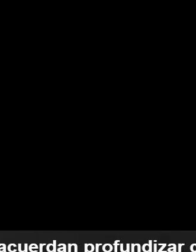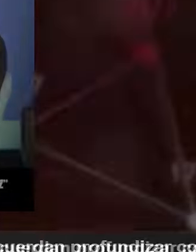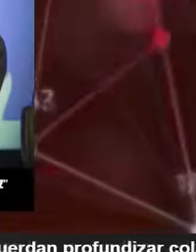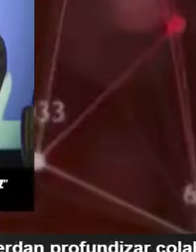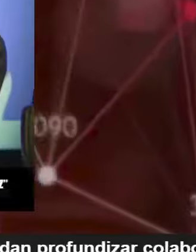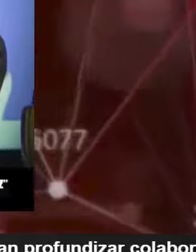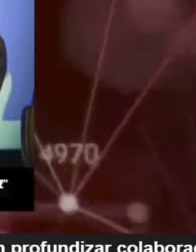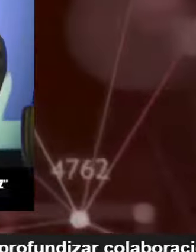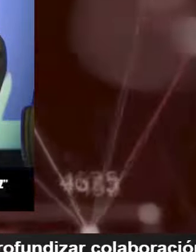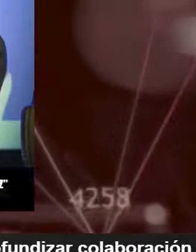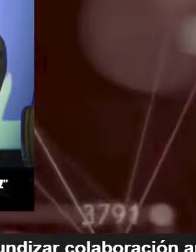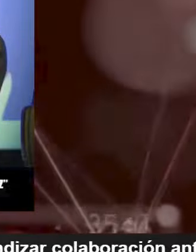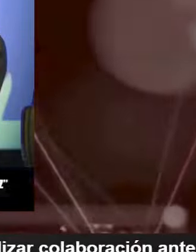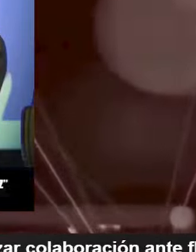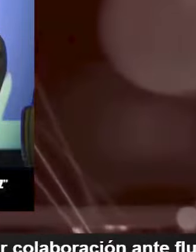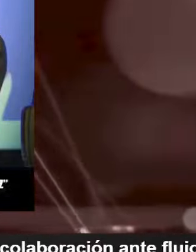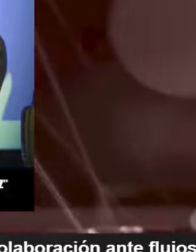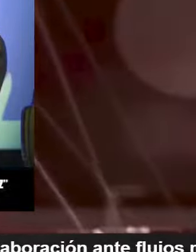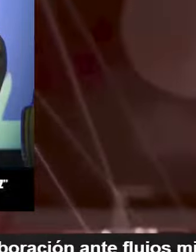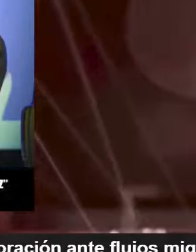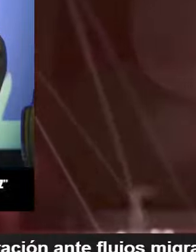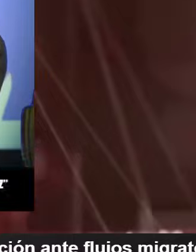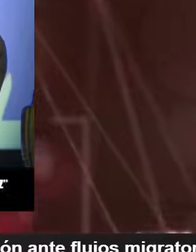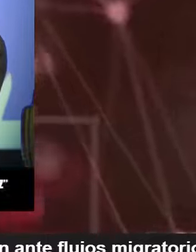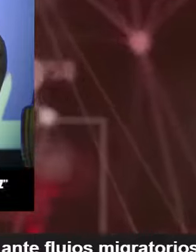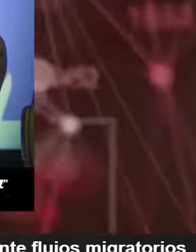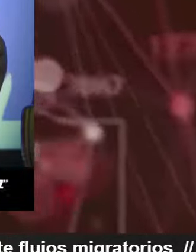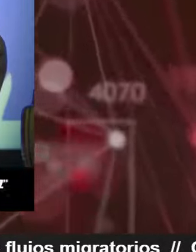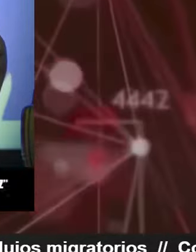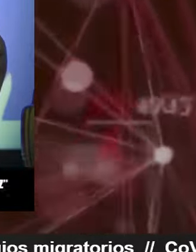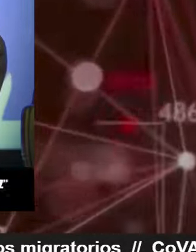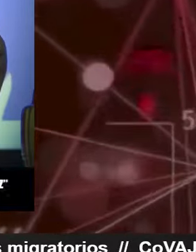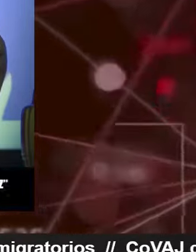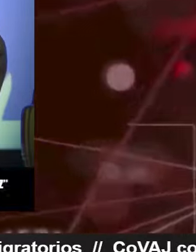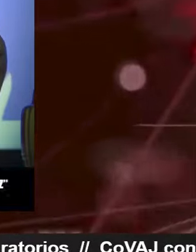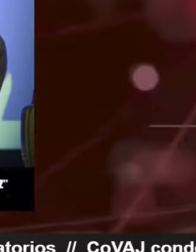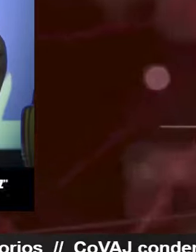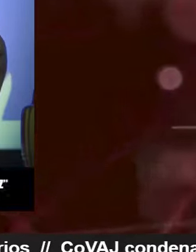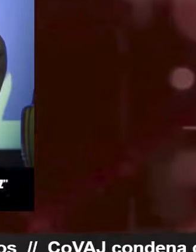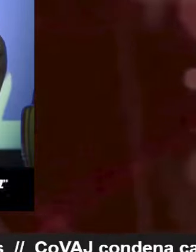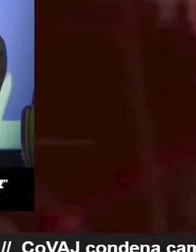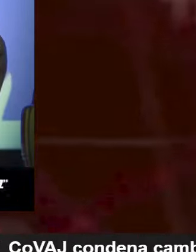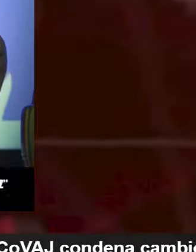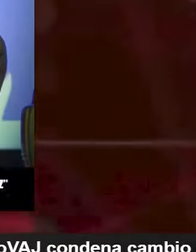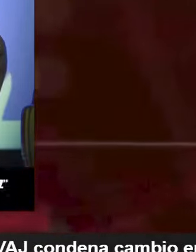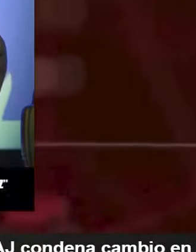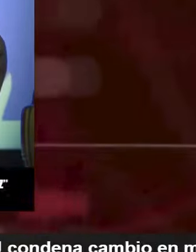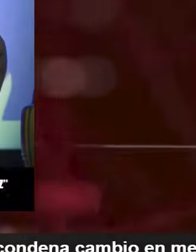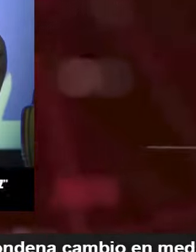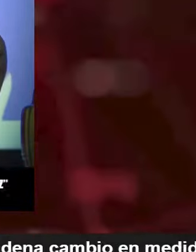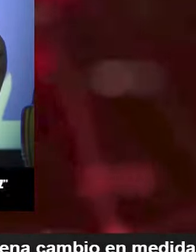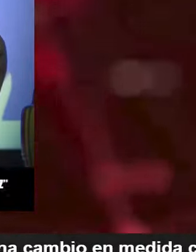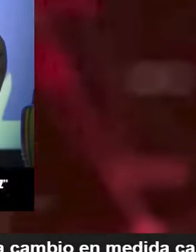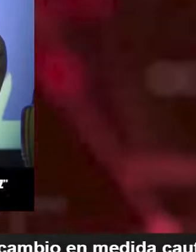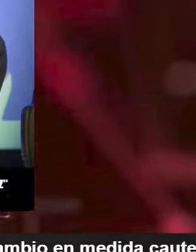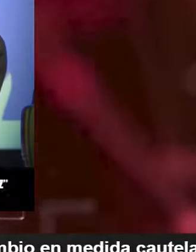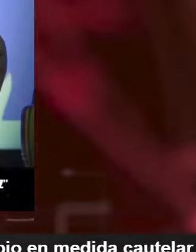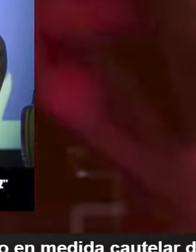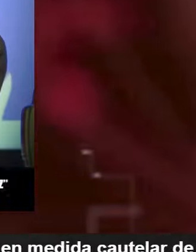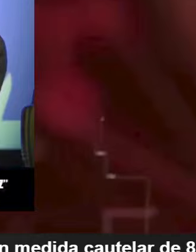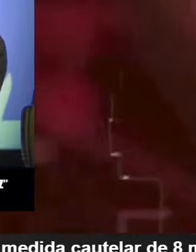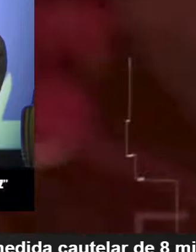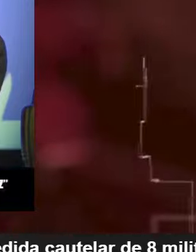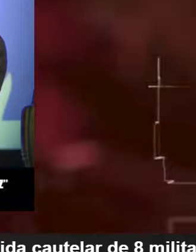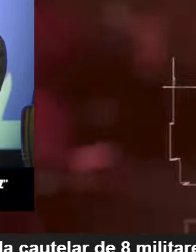agendado y justo la lista completa Bueno ya escuchábamos al eh diputado por morena Pues